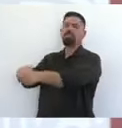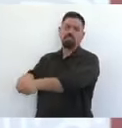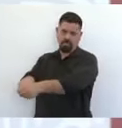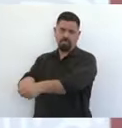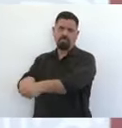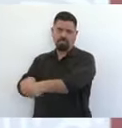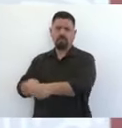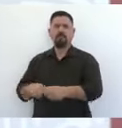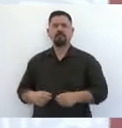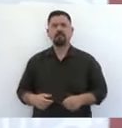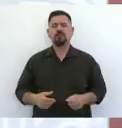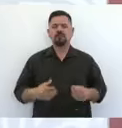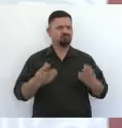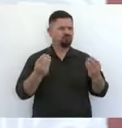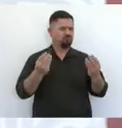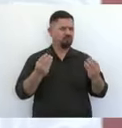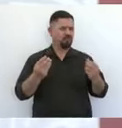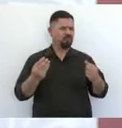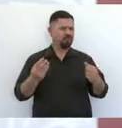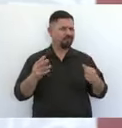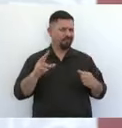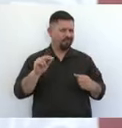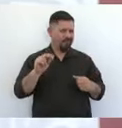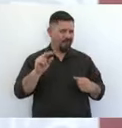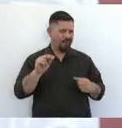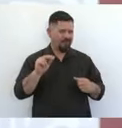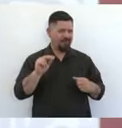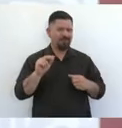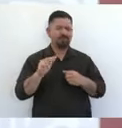Y digo que no muchos, porque